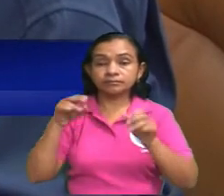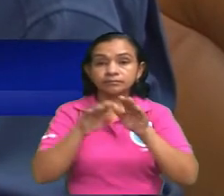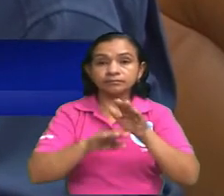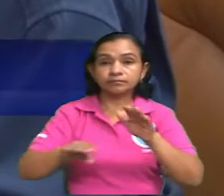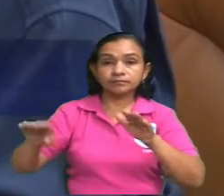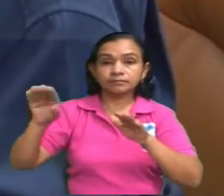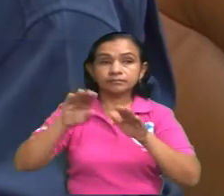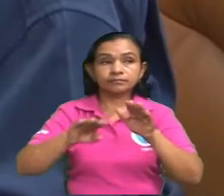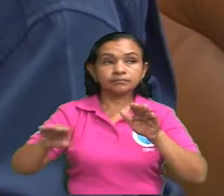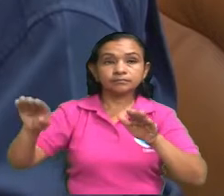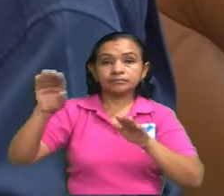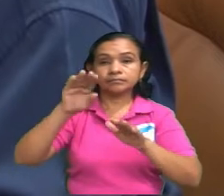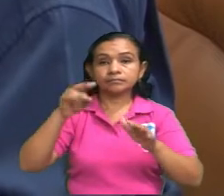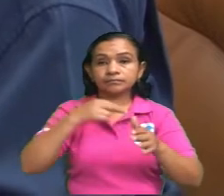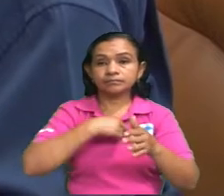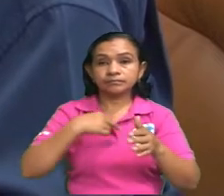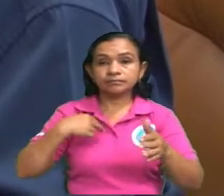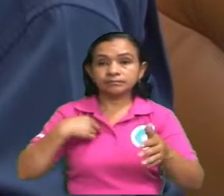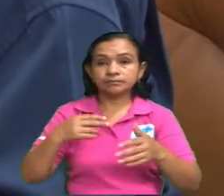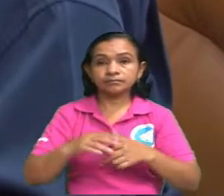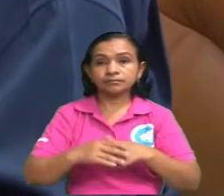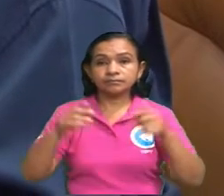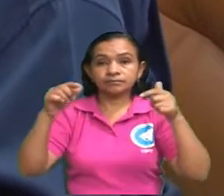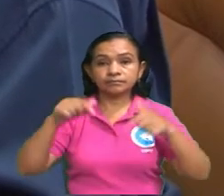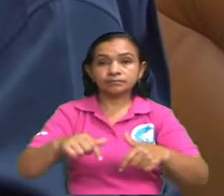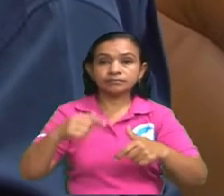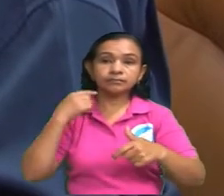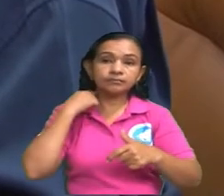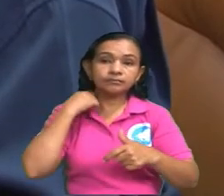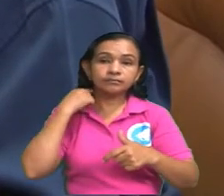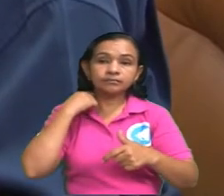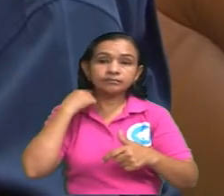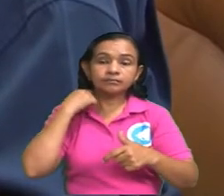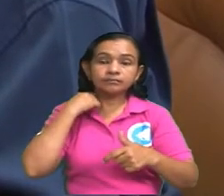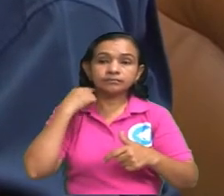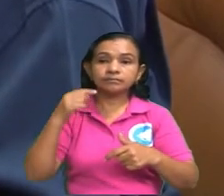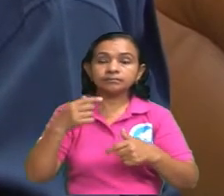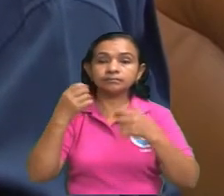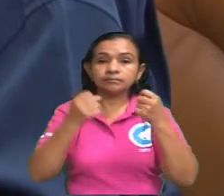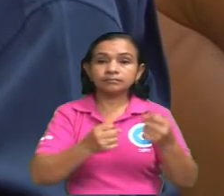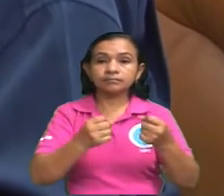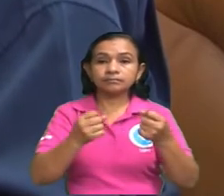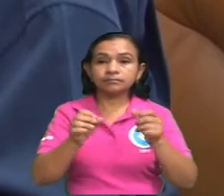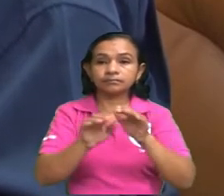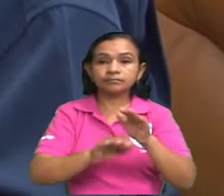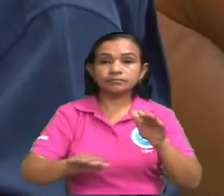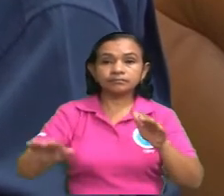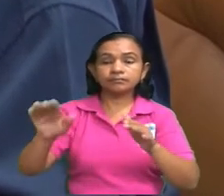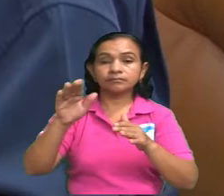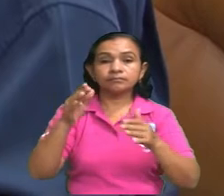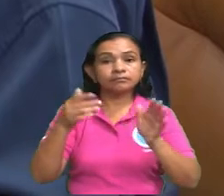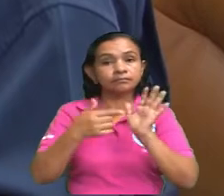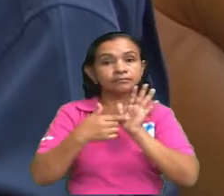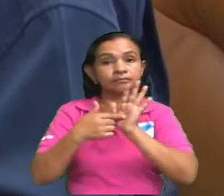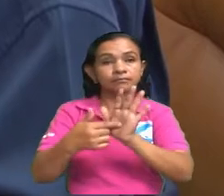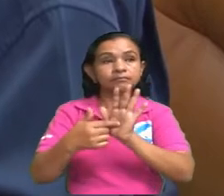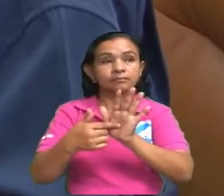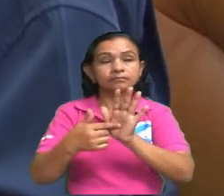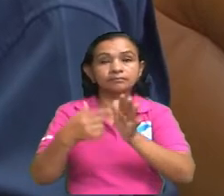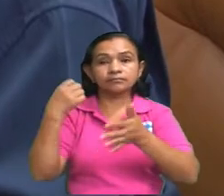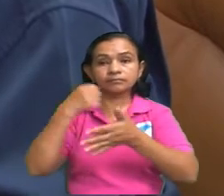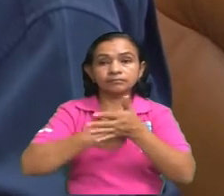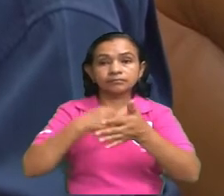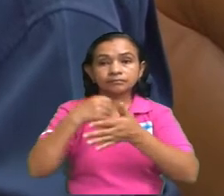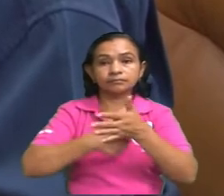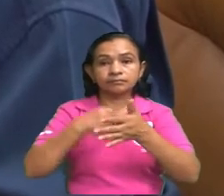naciendo más allá de la época. Hoy siempre debemos recordar a estos dos grandes hombres y que sirvan de ejemplo para la lucha contra